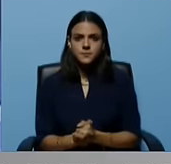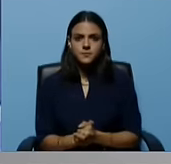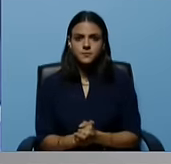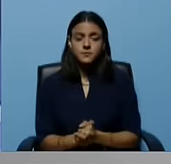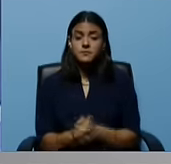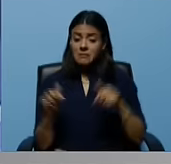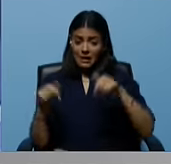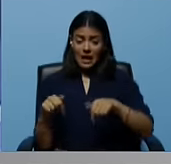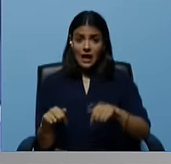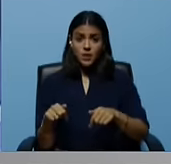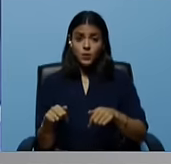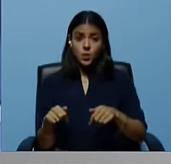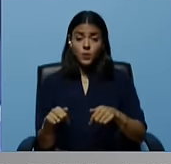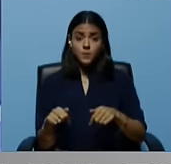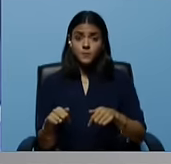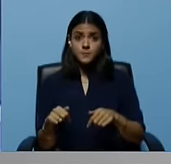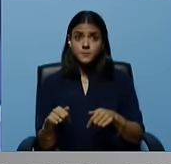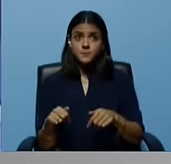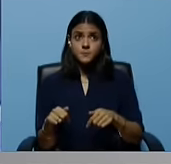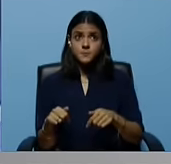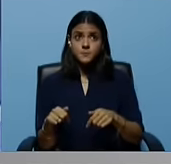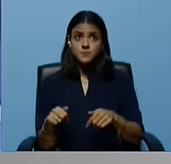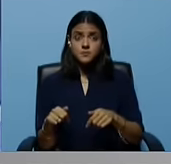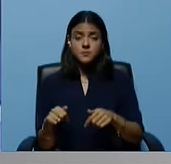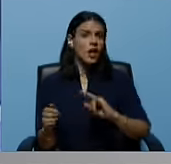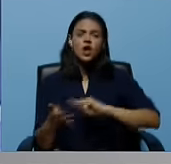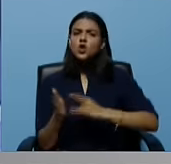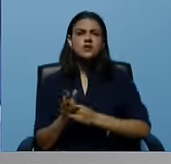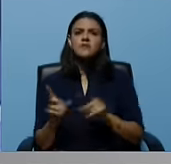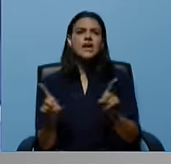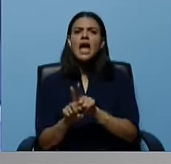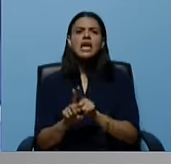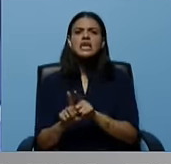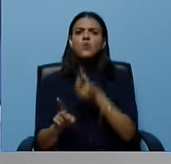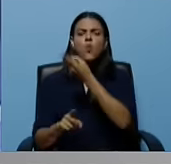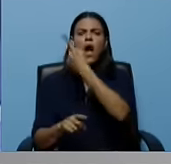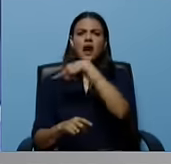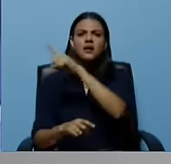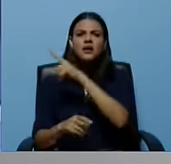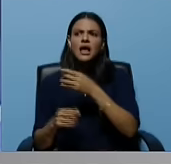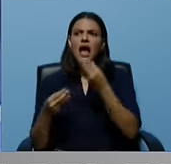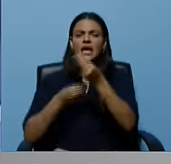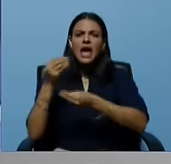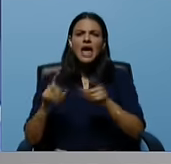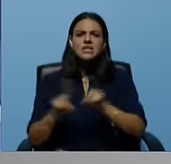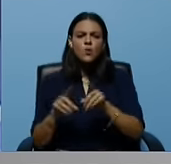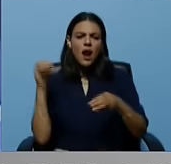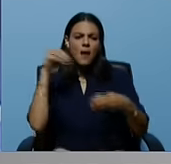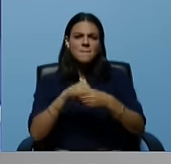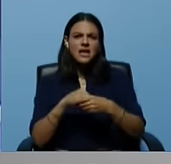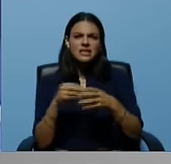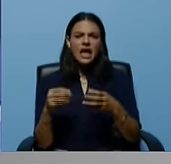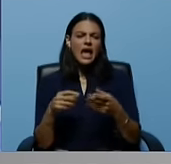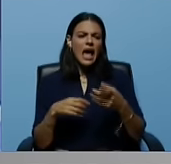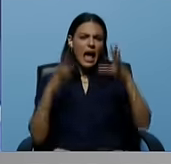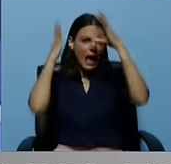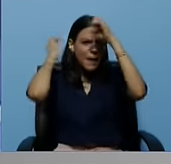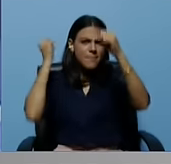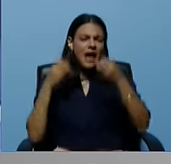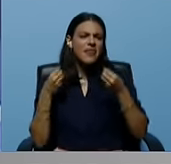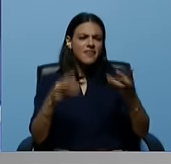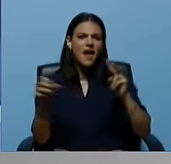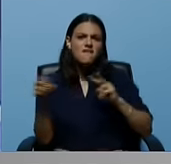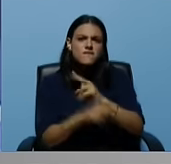Esto no es el narcogobierno de Noboa que se mete en embajadas y que